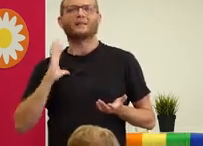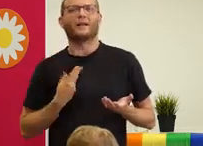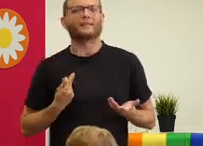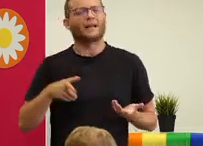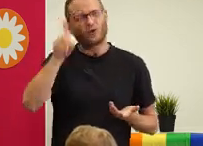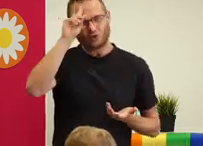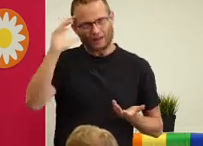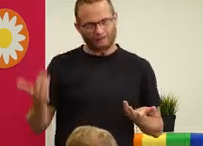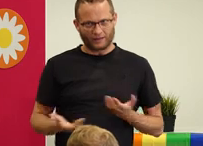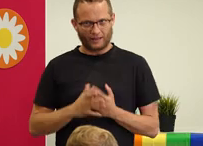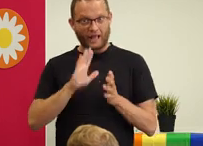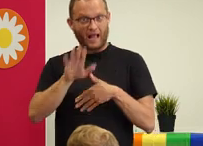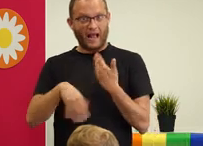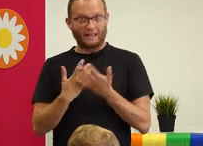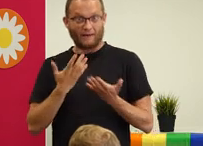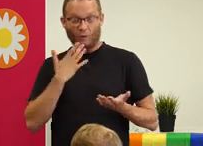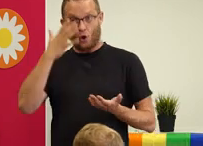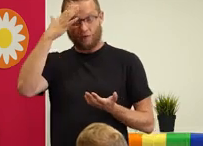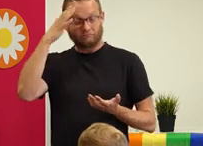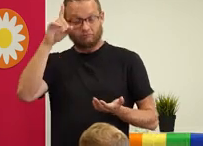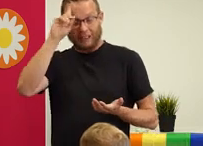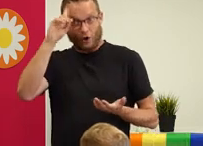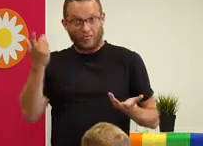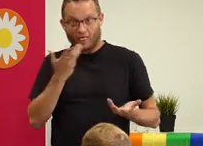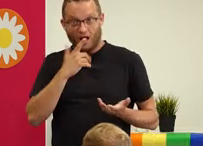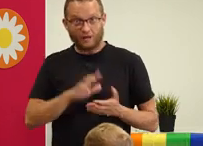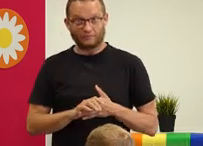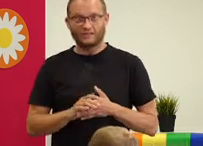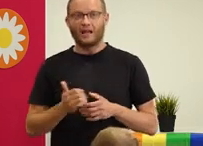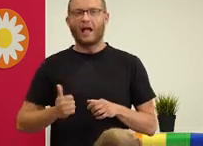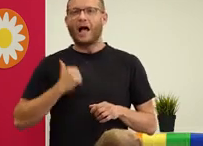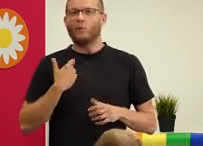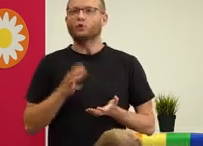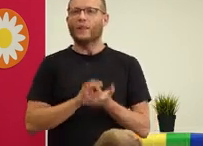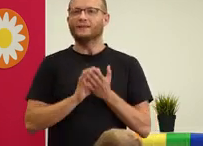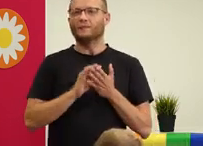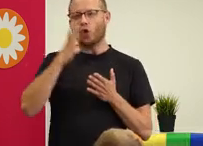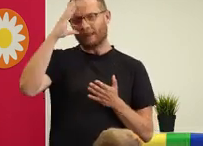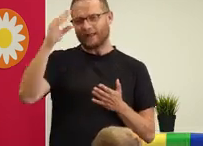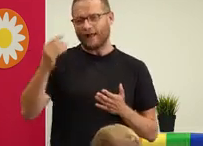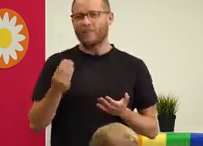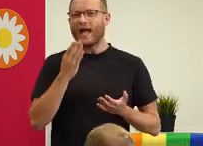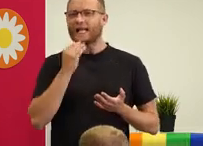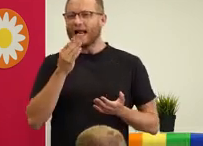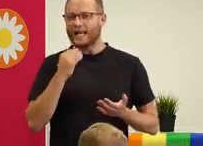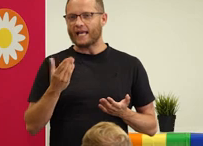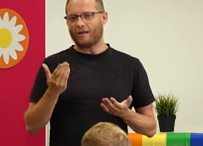O sea, fíjate hasta qué punto llega la ignorancia. Los abusos del servicio de inteligencia israelí. O